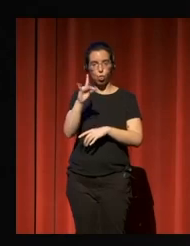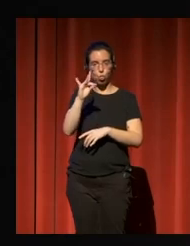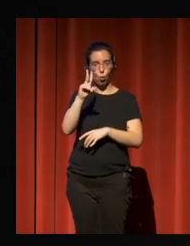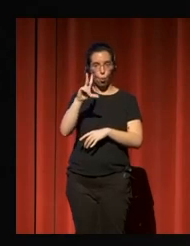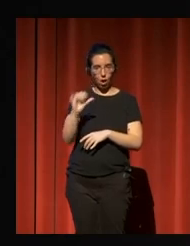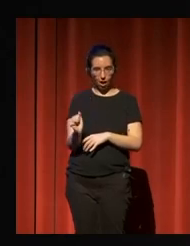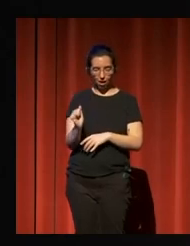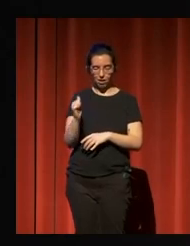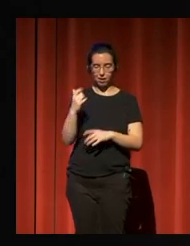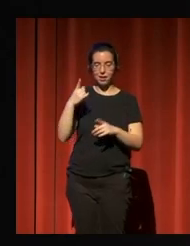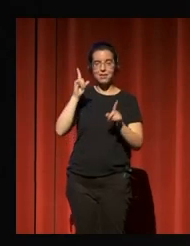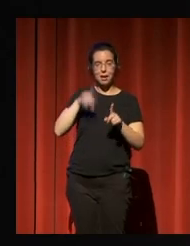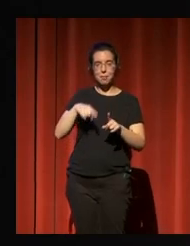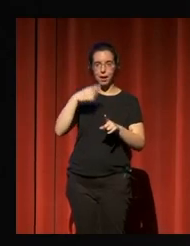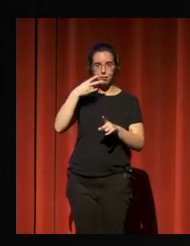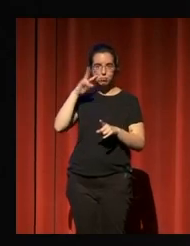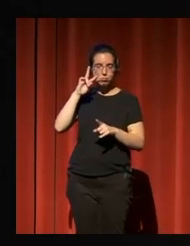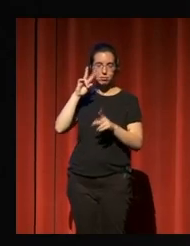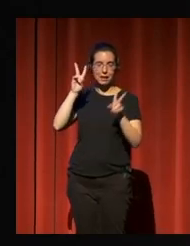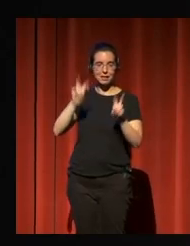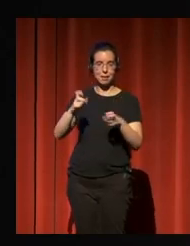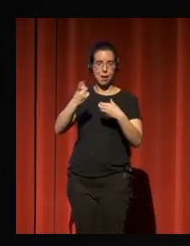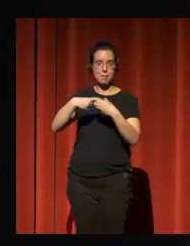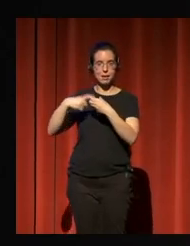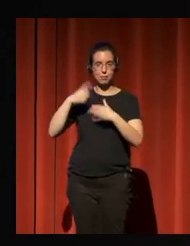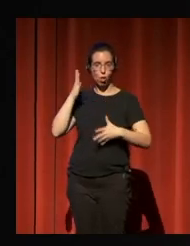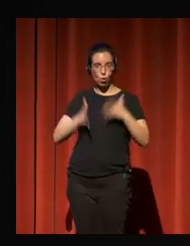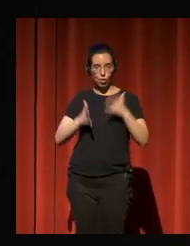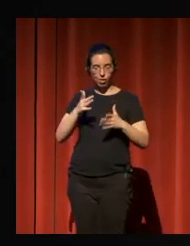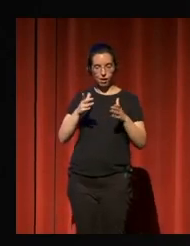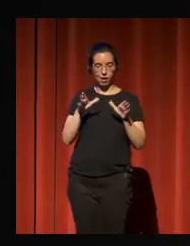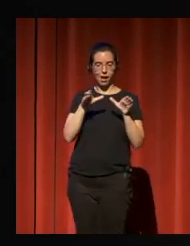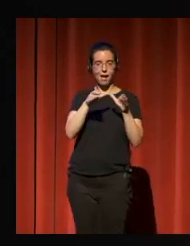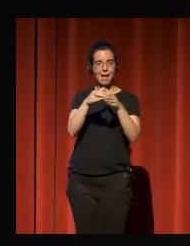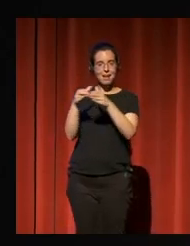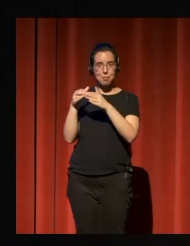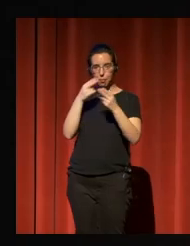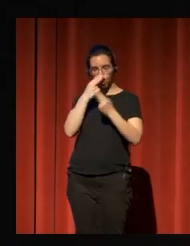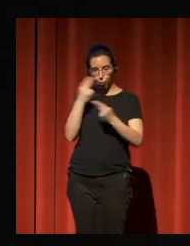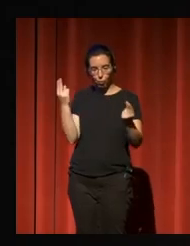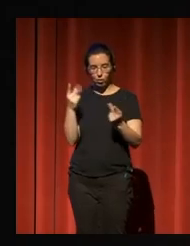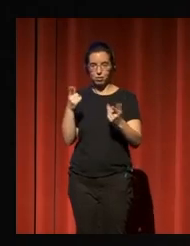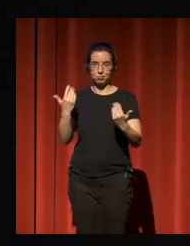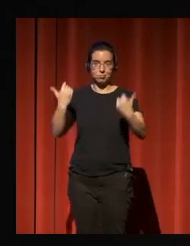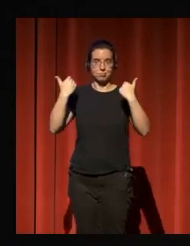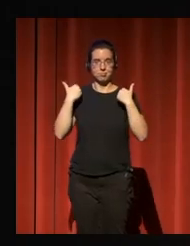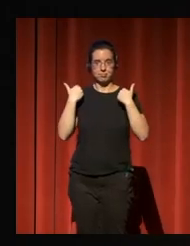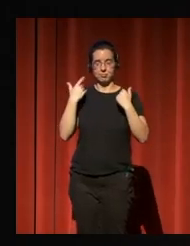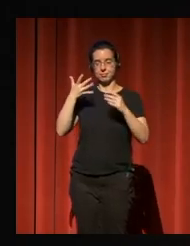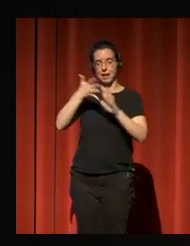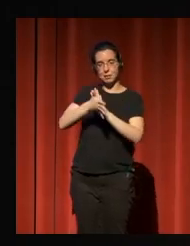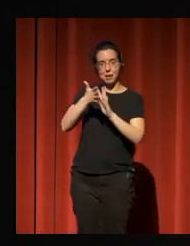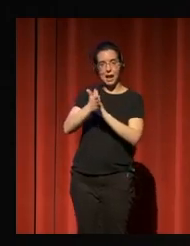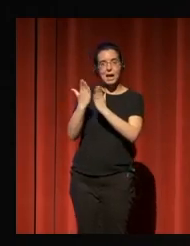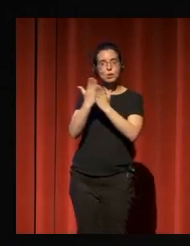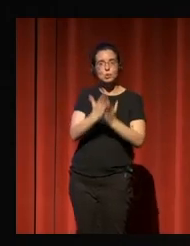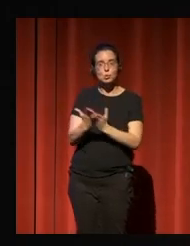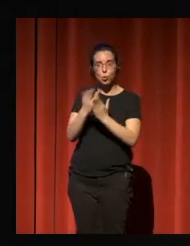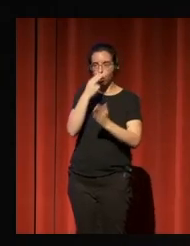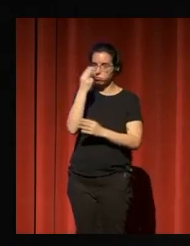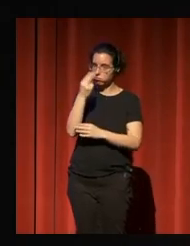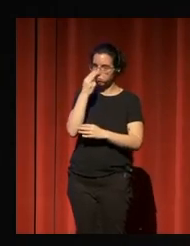últimos años en participación ciudadana y en equipamientos públicos y va a ser el encargado de explicarnos este estudio que es muy